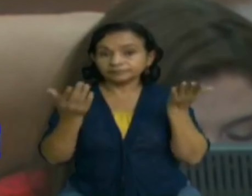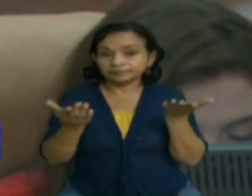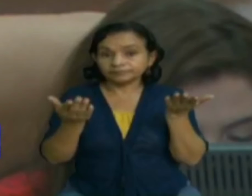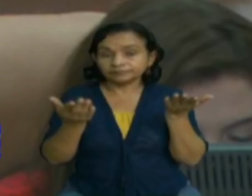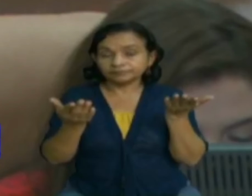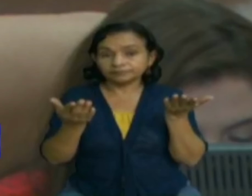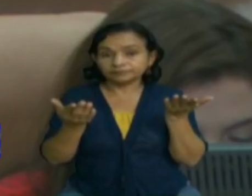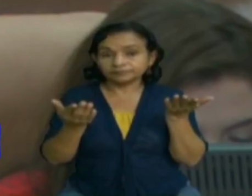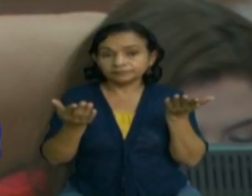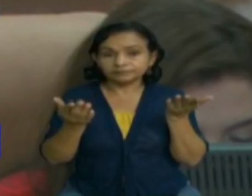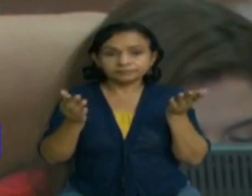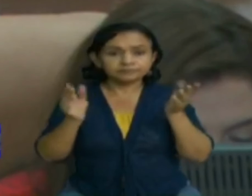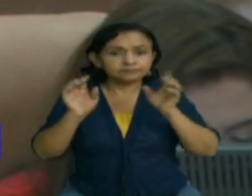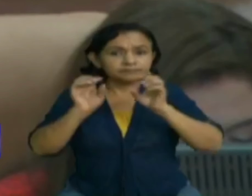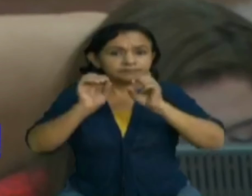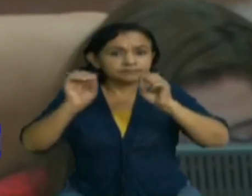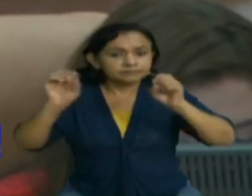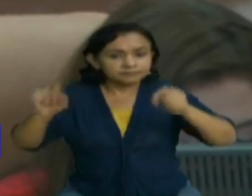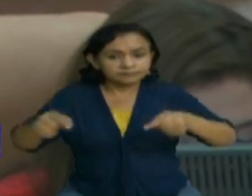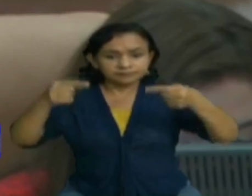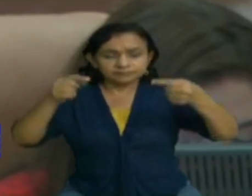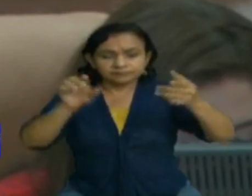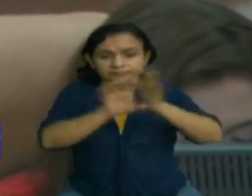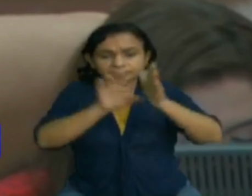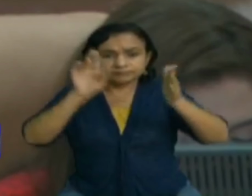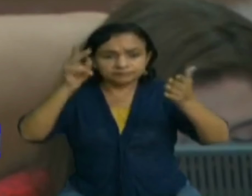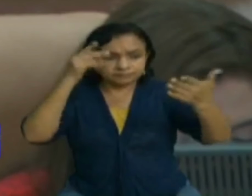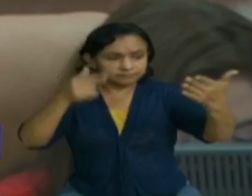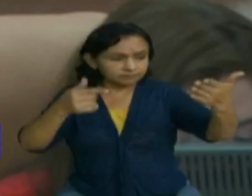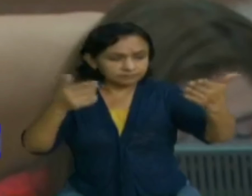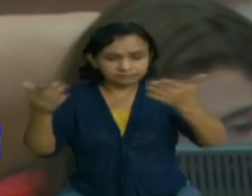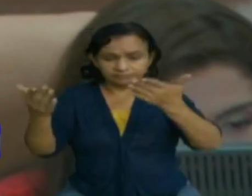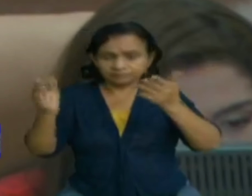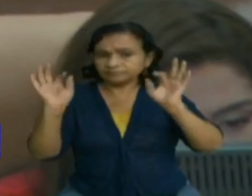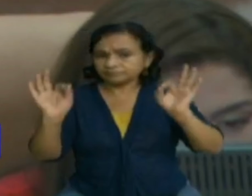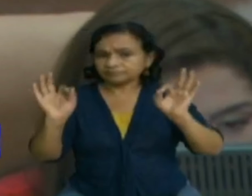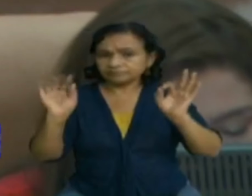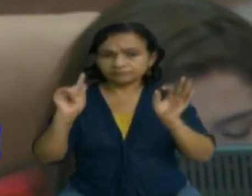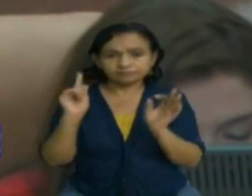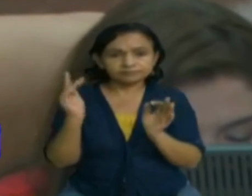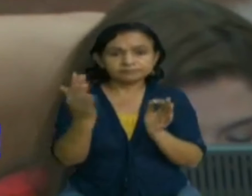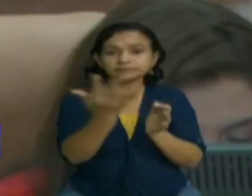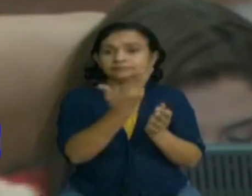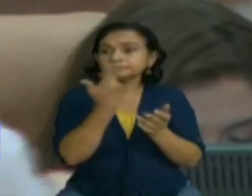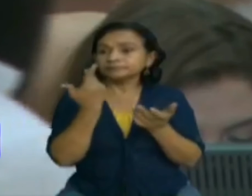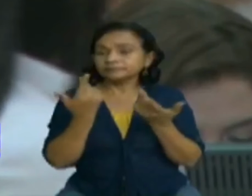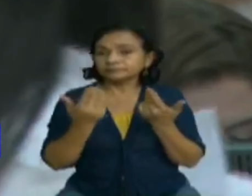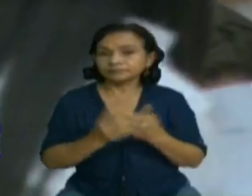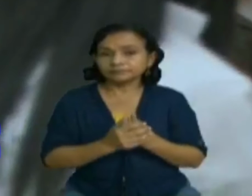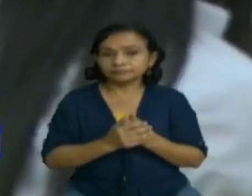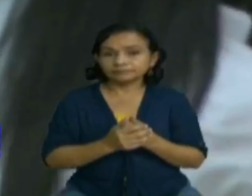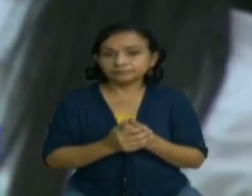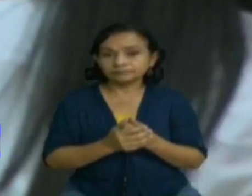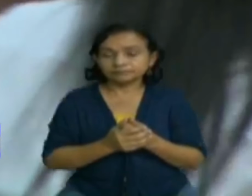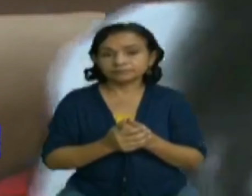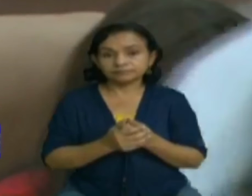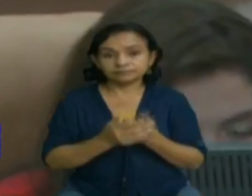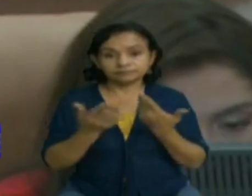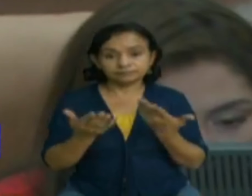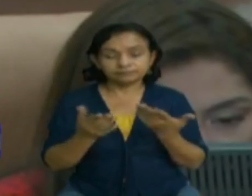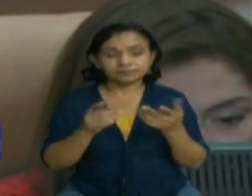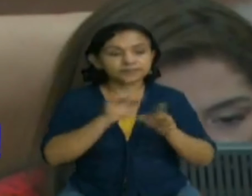tenemos ninguna contradicción con la Constitución Política. Pero una cosa es ser remitido a la